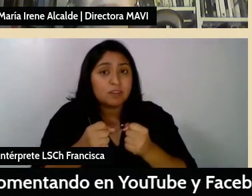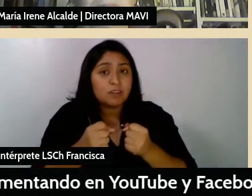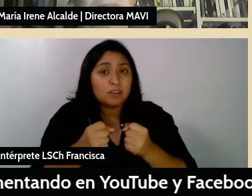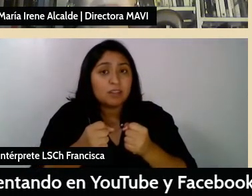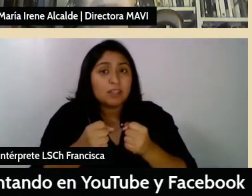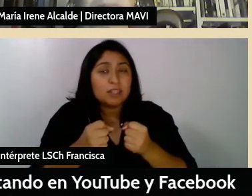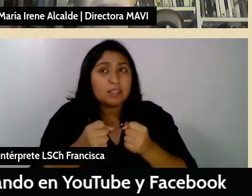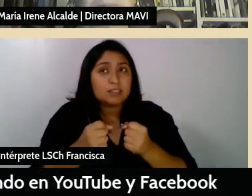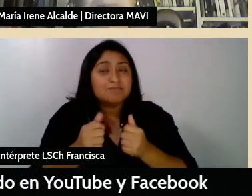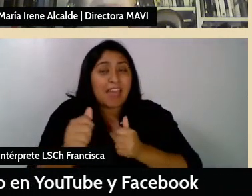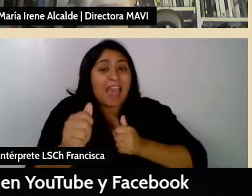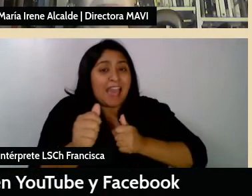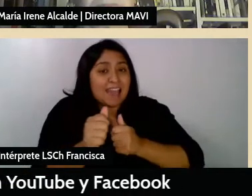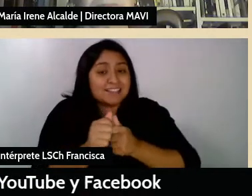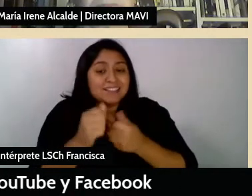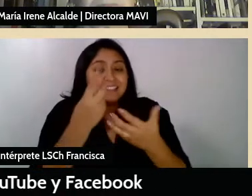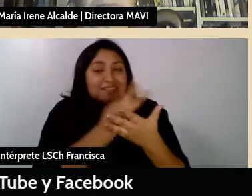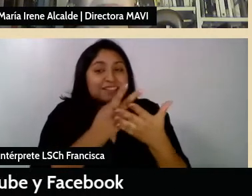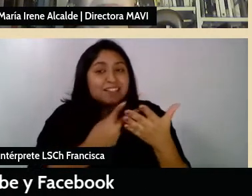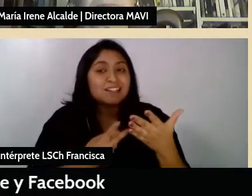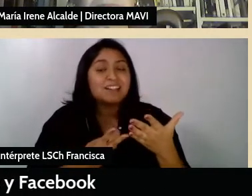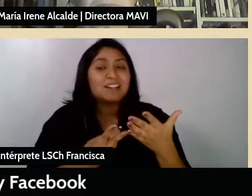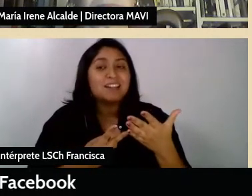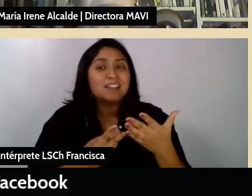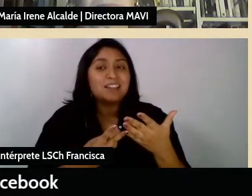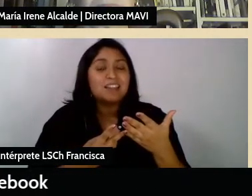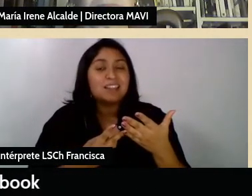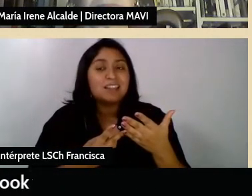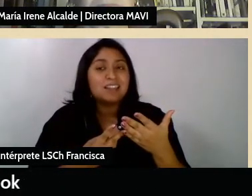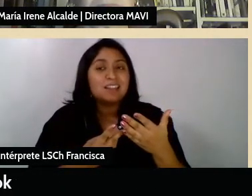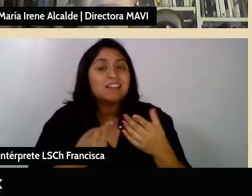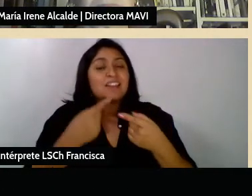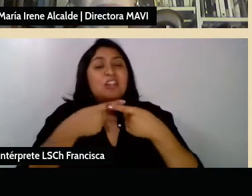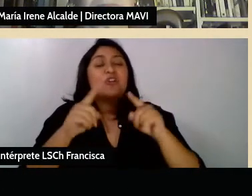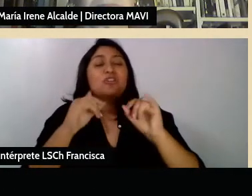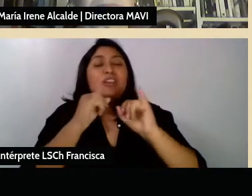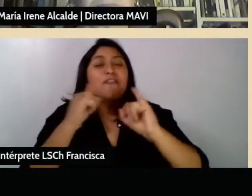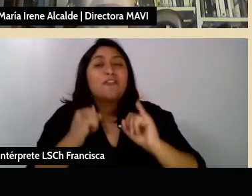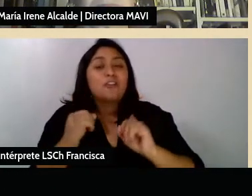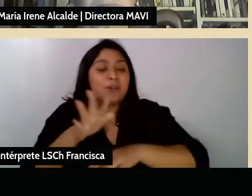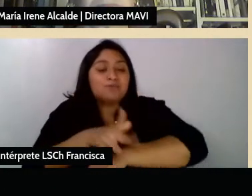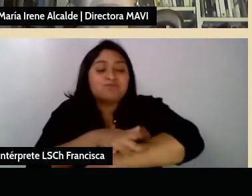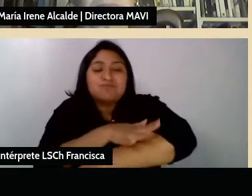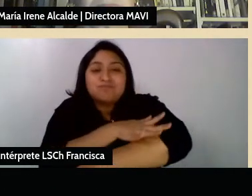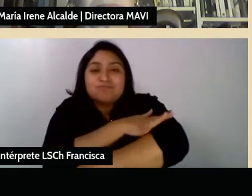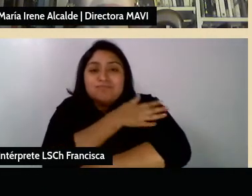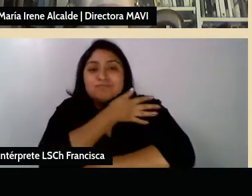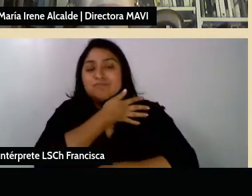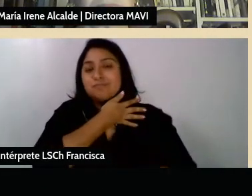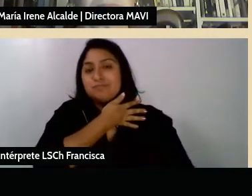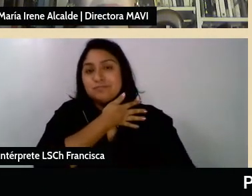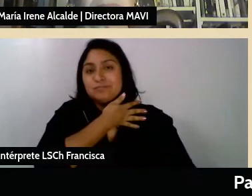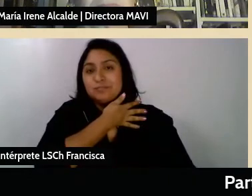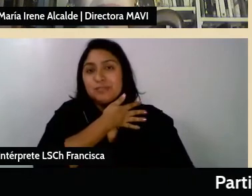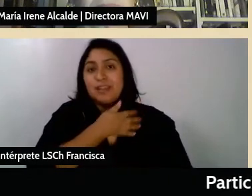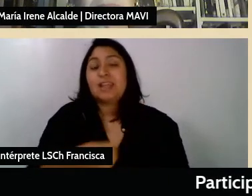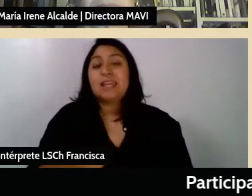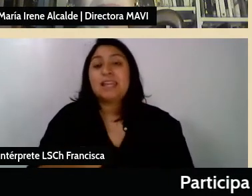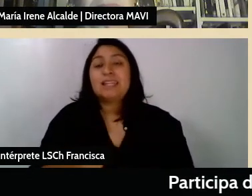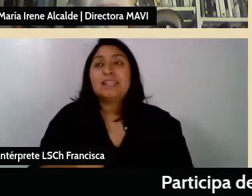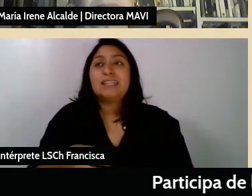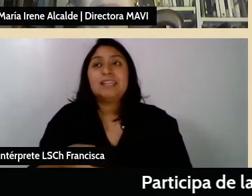de acercarse al arte, pero desde otro canal sensorial. Y este canal sensorial es uno que